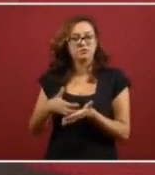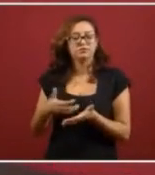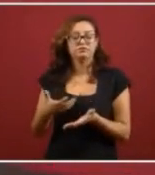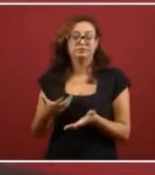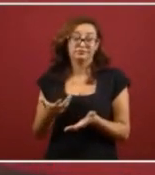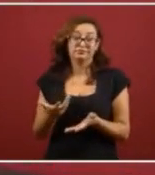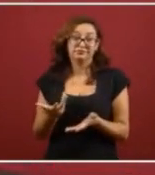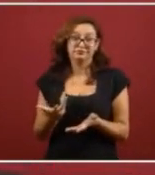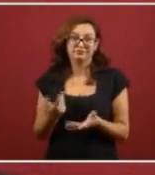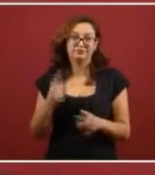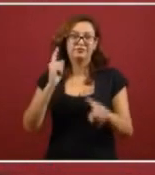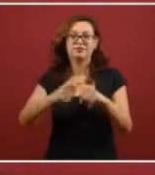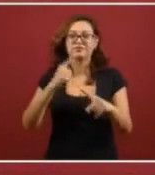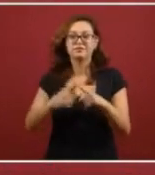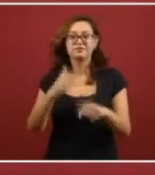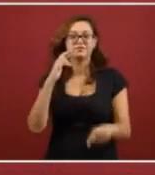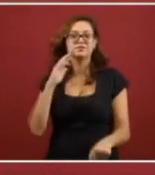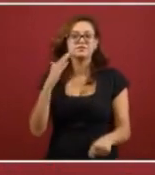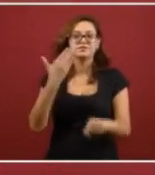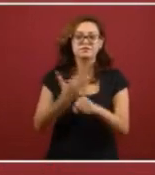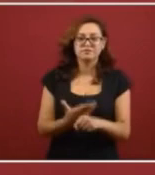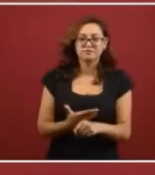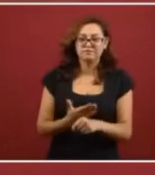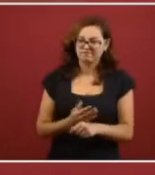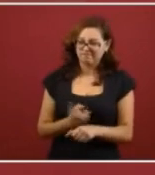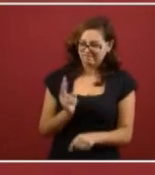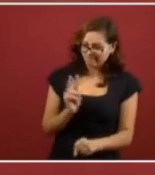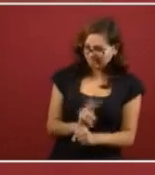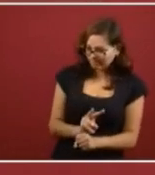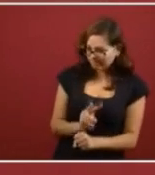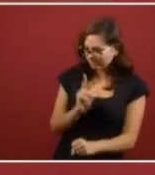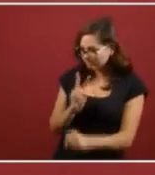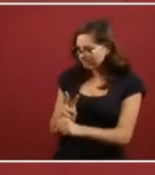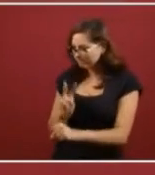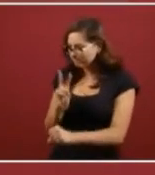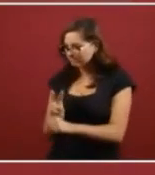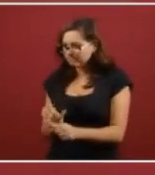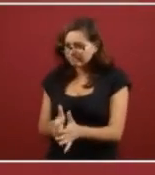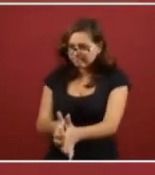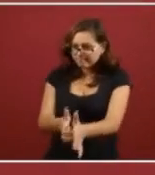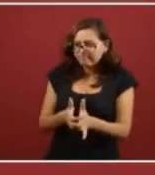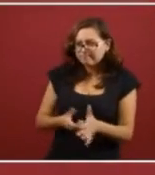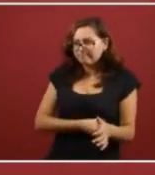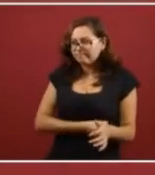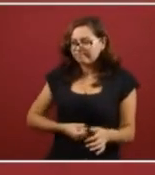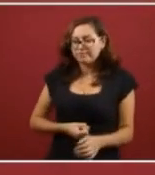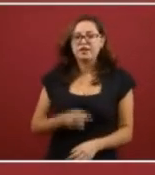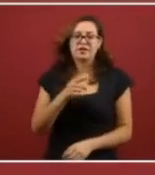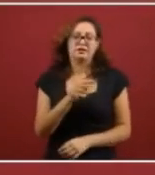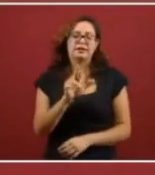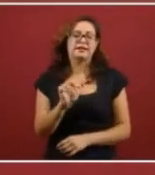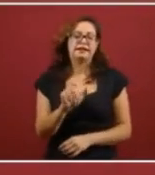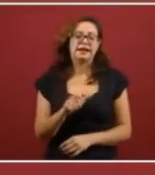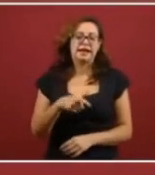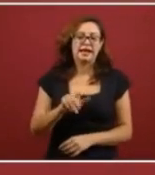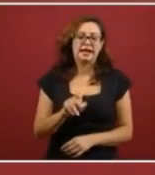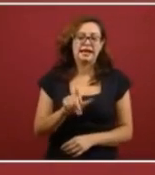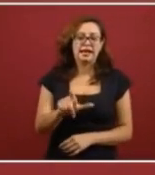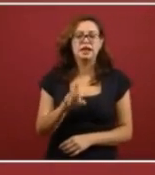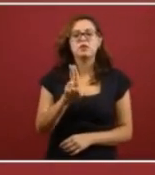113,000 million pesos. Que se cumpla. And Raquel is in charge that we.